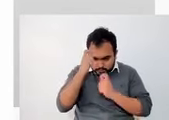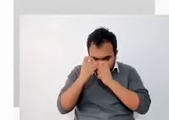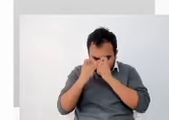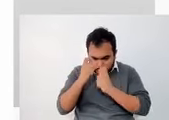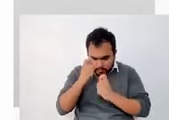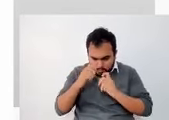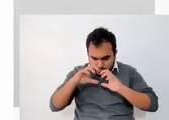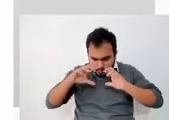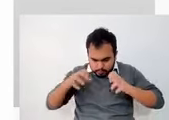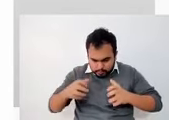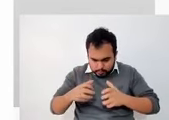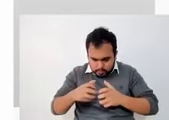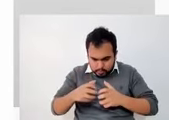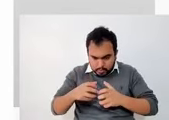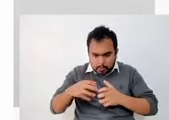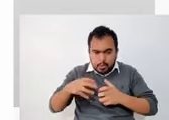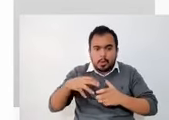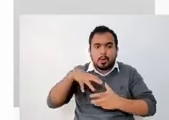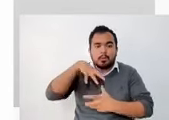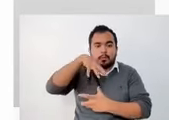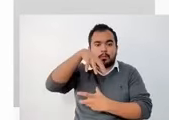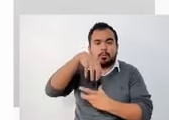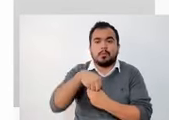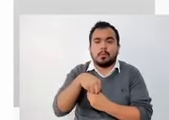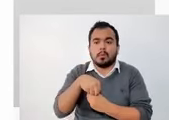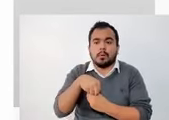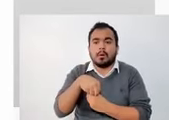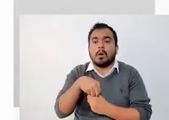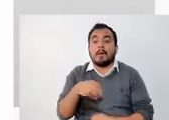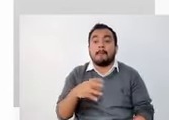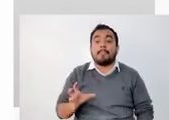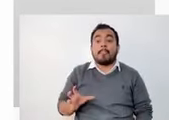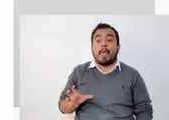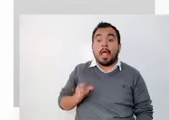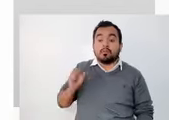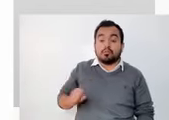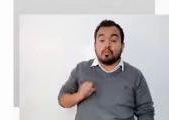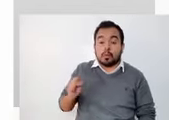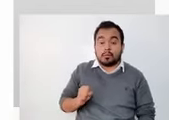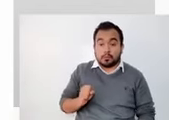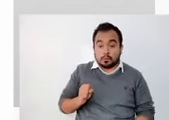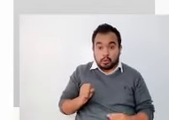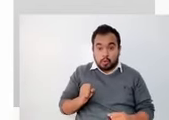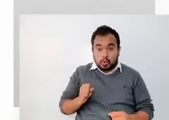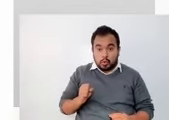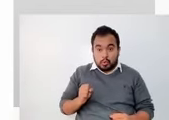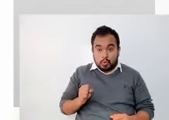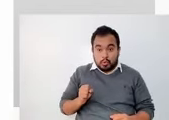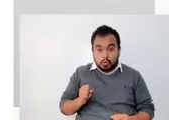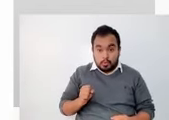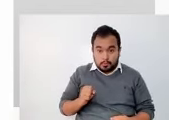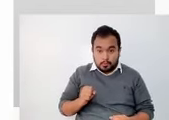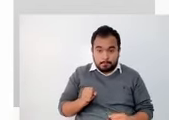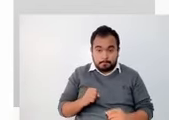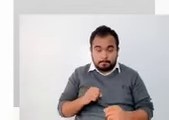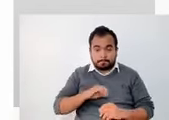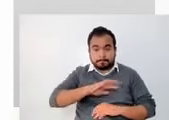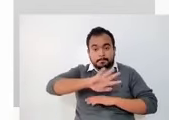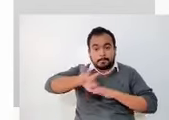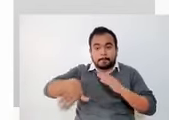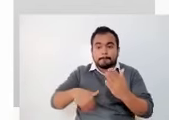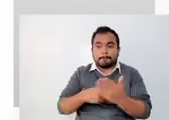se entiende, y parte de este esfuerzo ha sido enmascarado mediante algunos